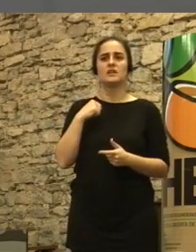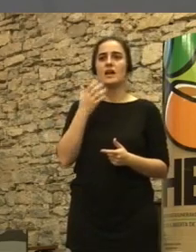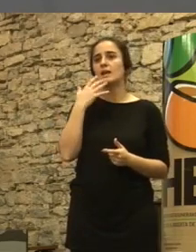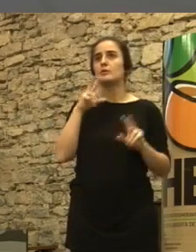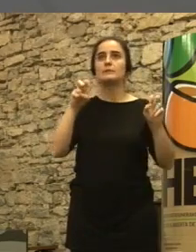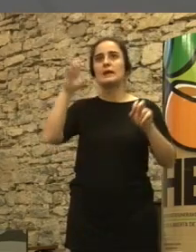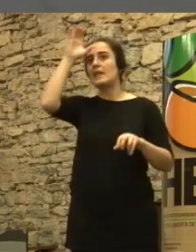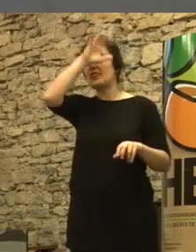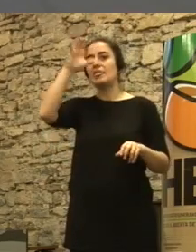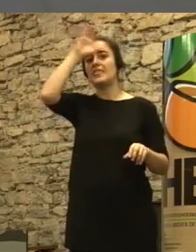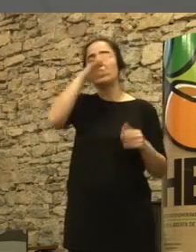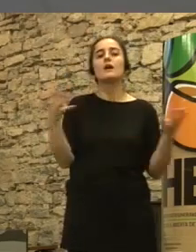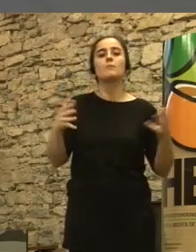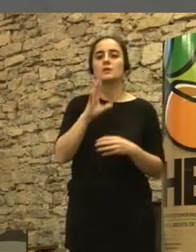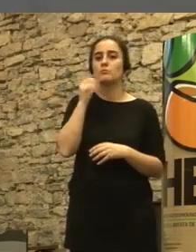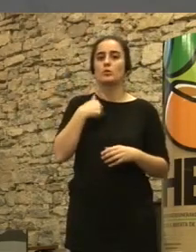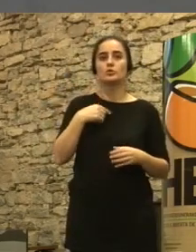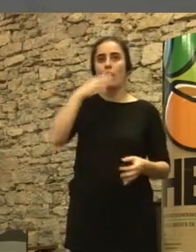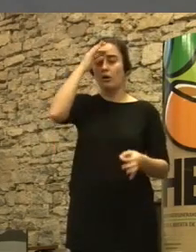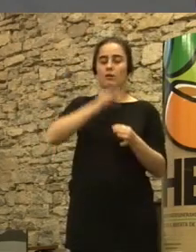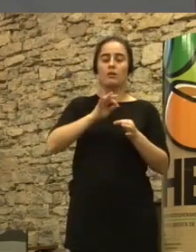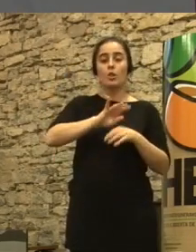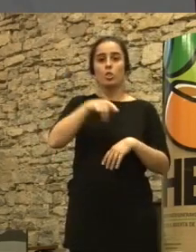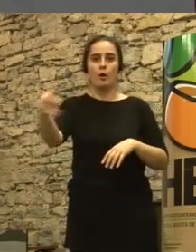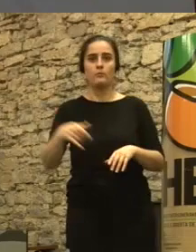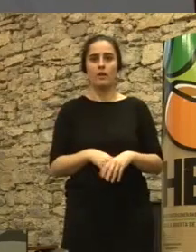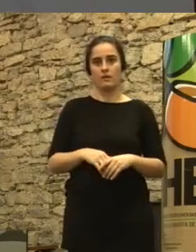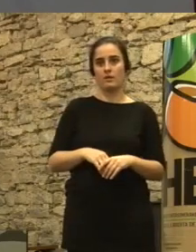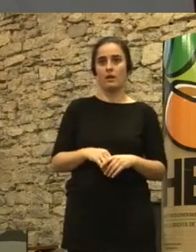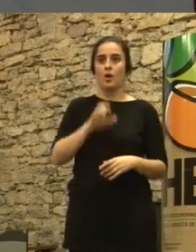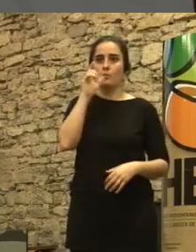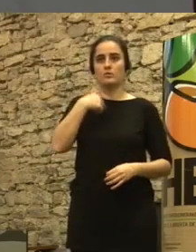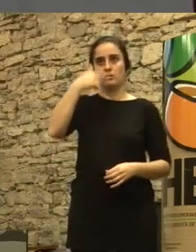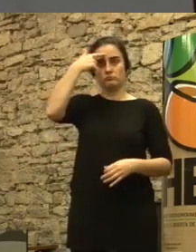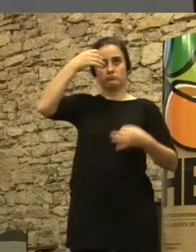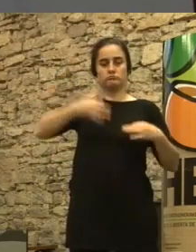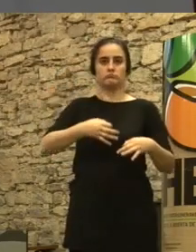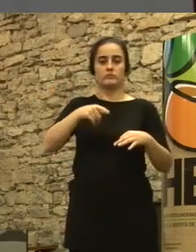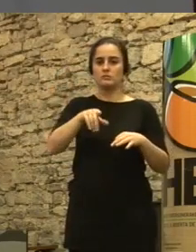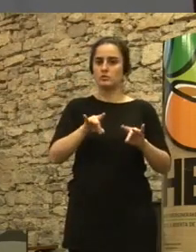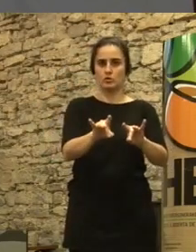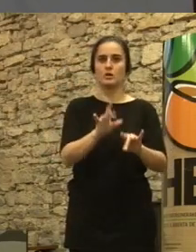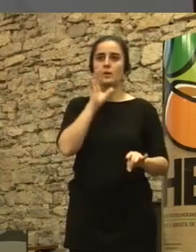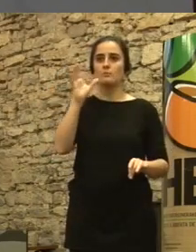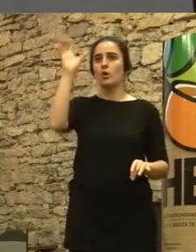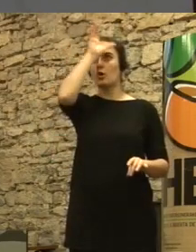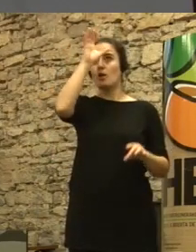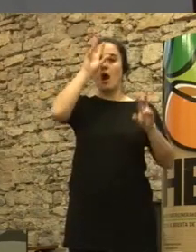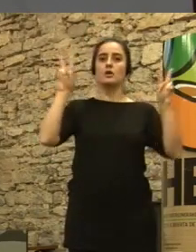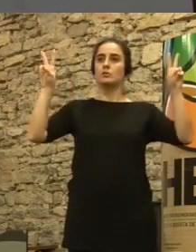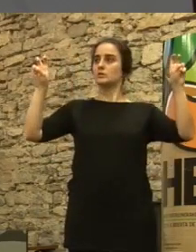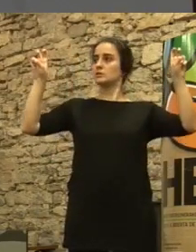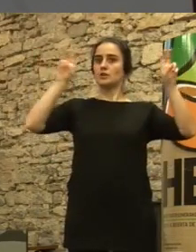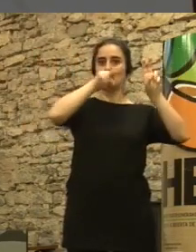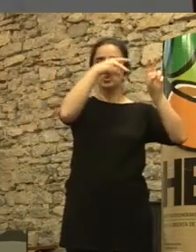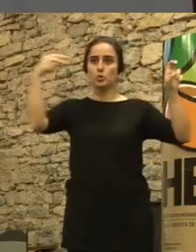ciencia? Que es donde me la creo el doble y donde estoy convencido de que eso no se toca porque sale titulada como si